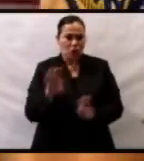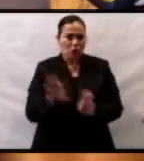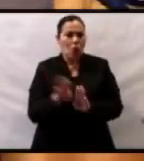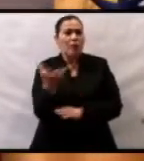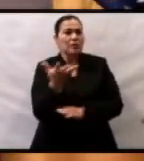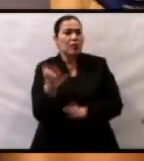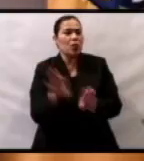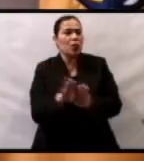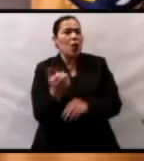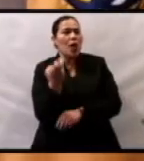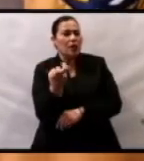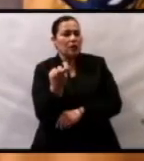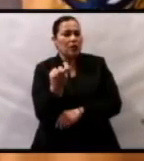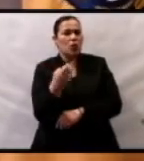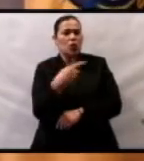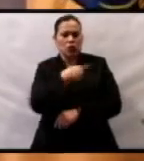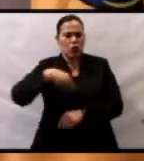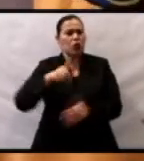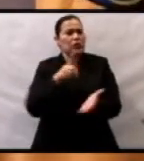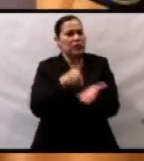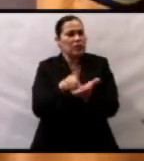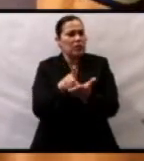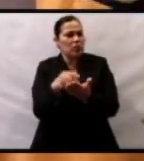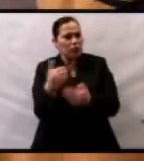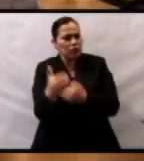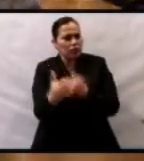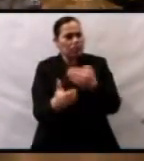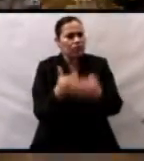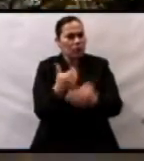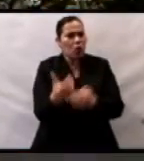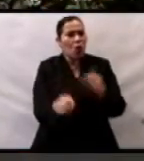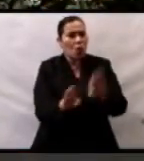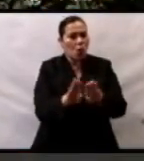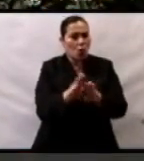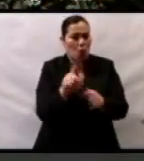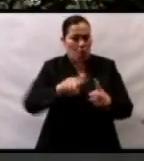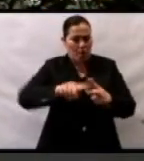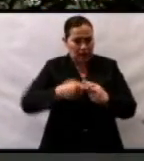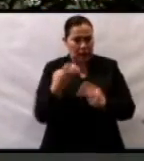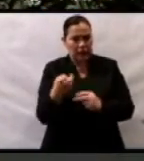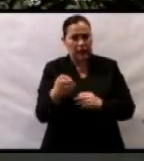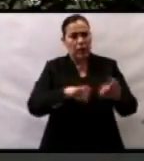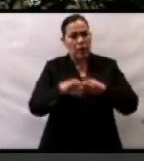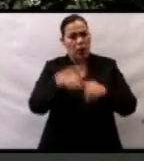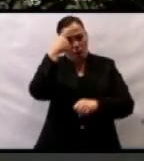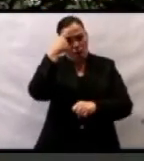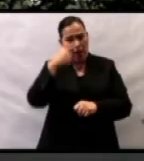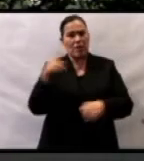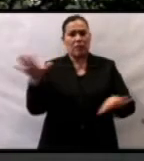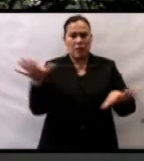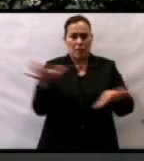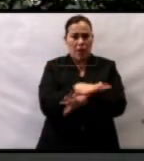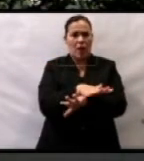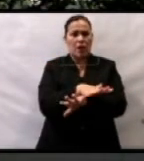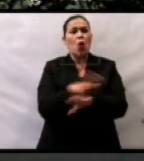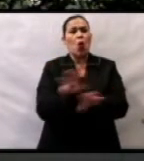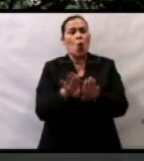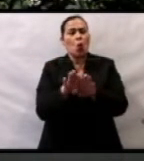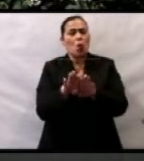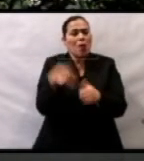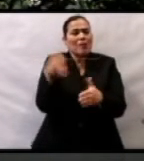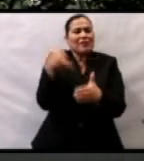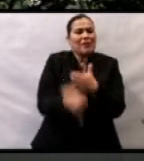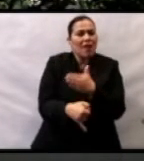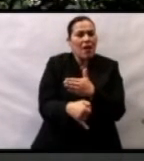administrativa. Decidimos ir más allá. Comenzamos un trabajo de reestructuración al interior del gobierno para cuidar el